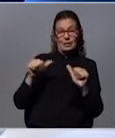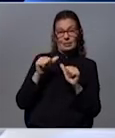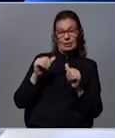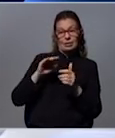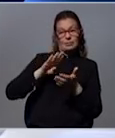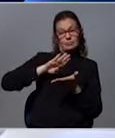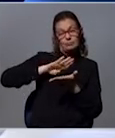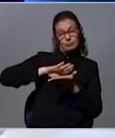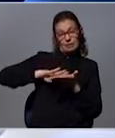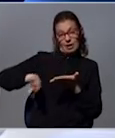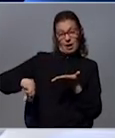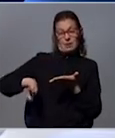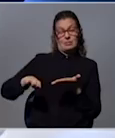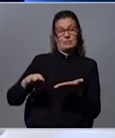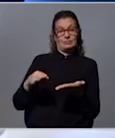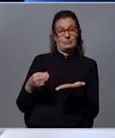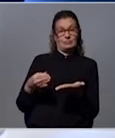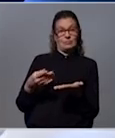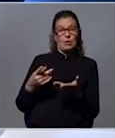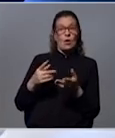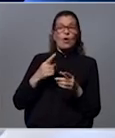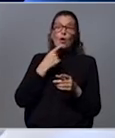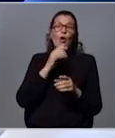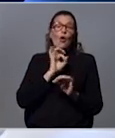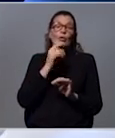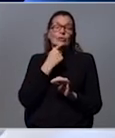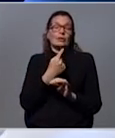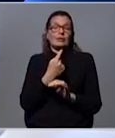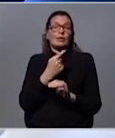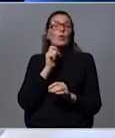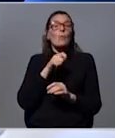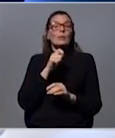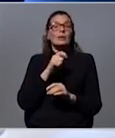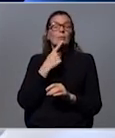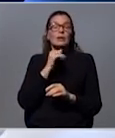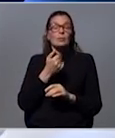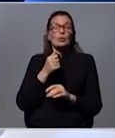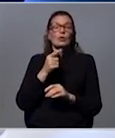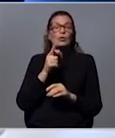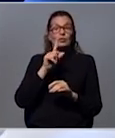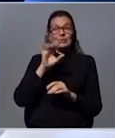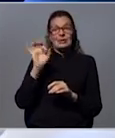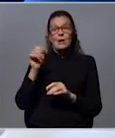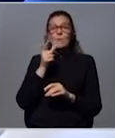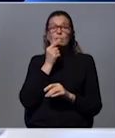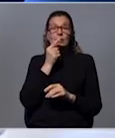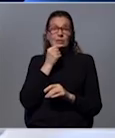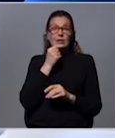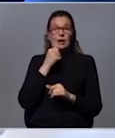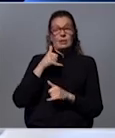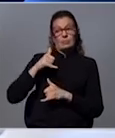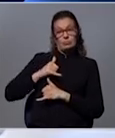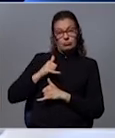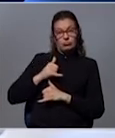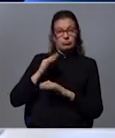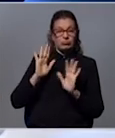la disposición transitoria o establecer que se va a cumplir con 100 policías que van a cubrirlas en las embajadas